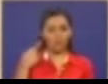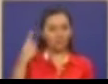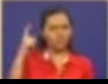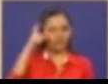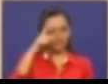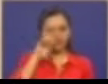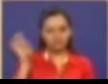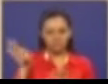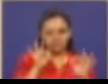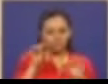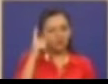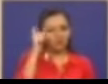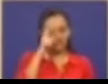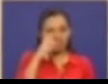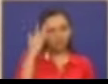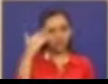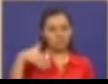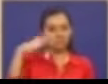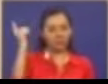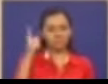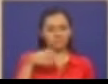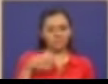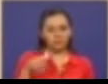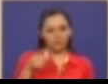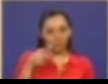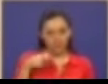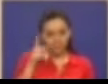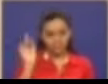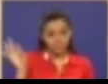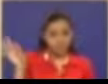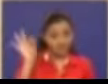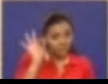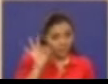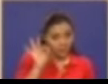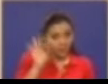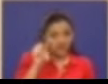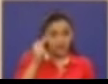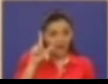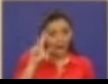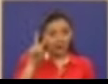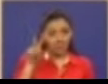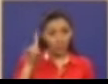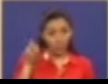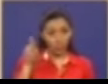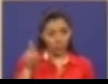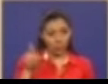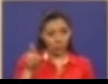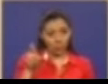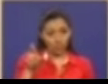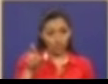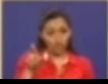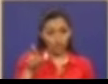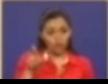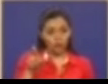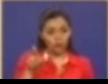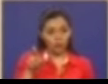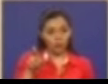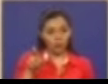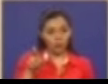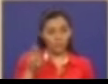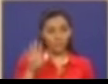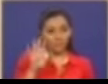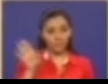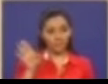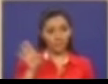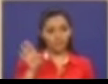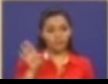unos encebollados espectaculares. Con su representante Gavino Salvador. Ahí está el delfín azul y todo eso, el